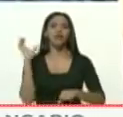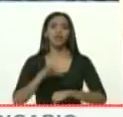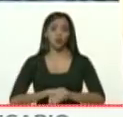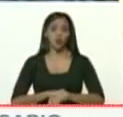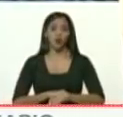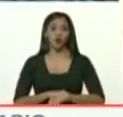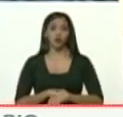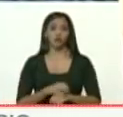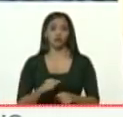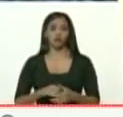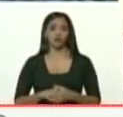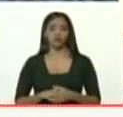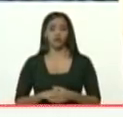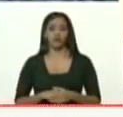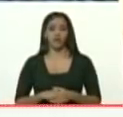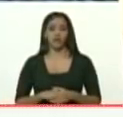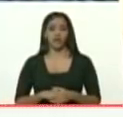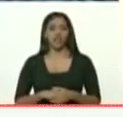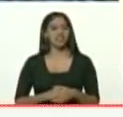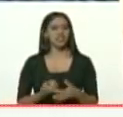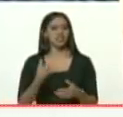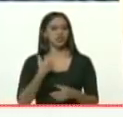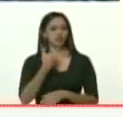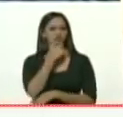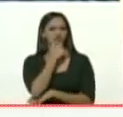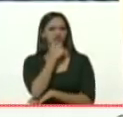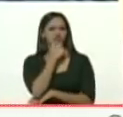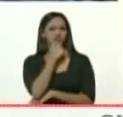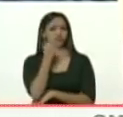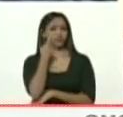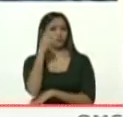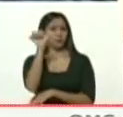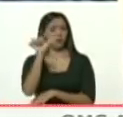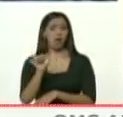y nos llama la atención que